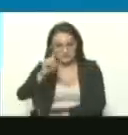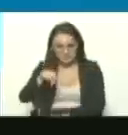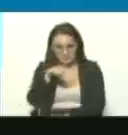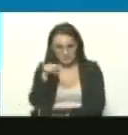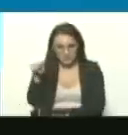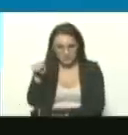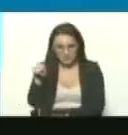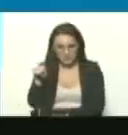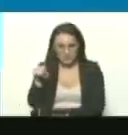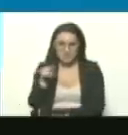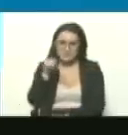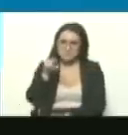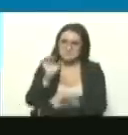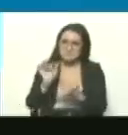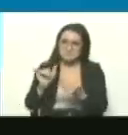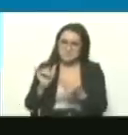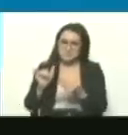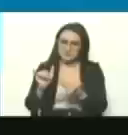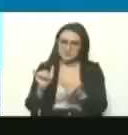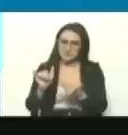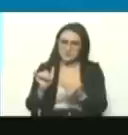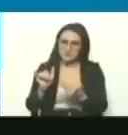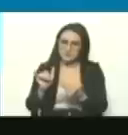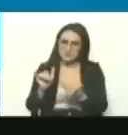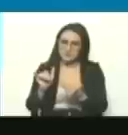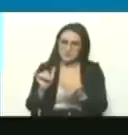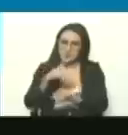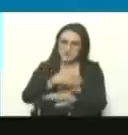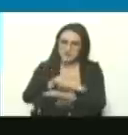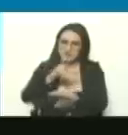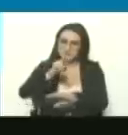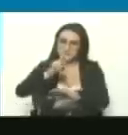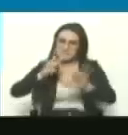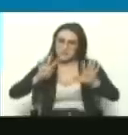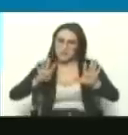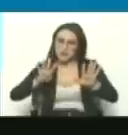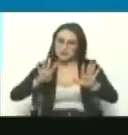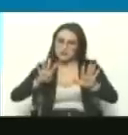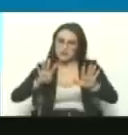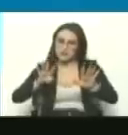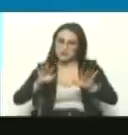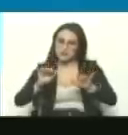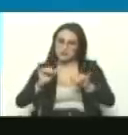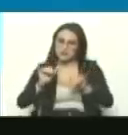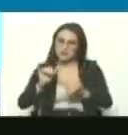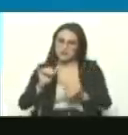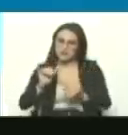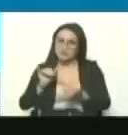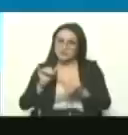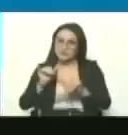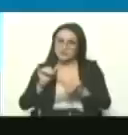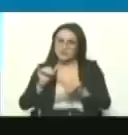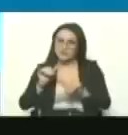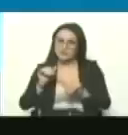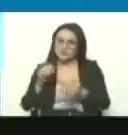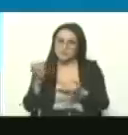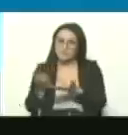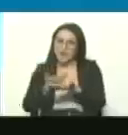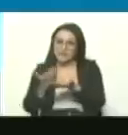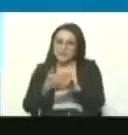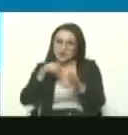Por ahí no es donde queda, por esa avenida 74 no es donde queda la boutique del plátano.